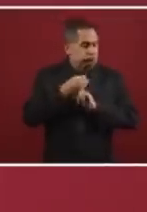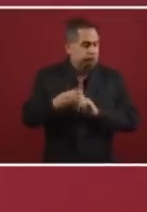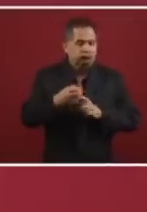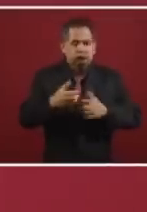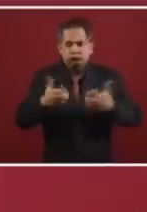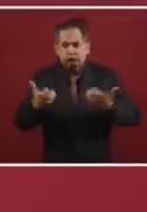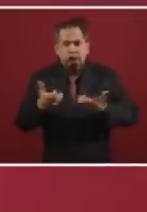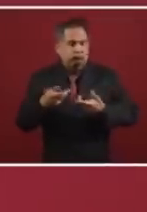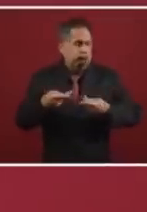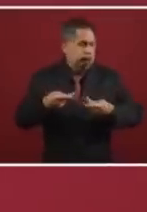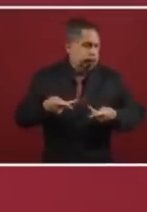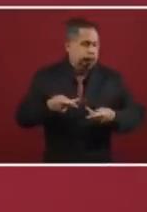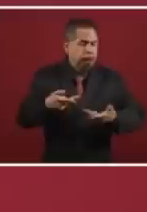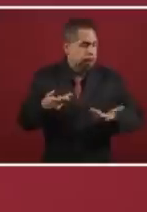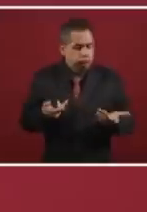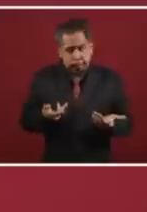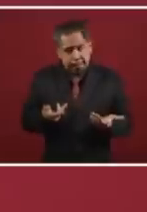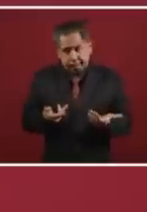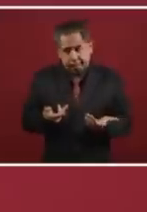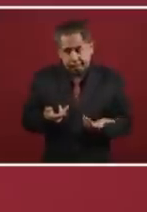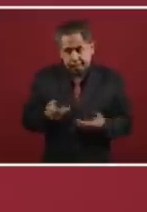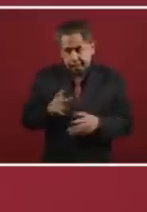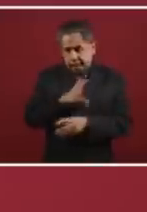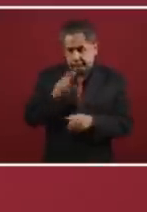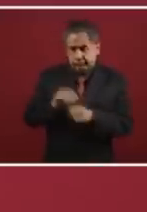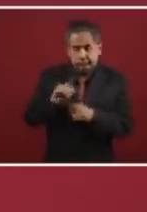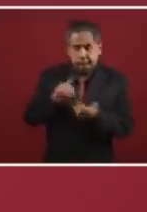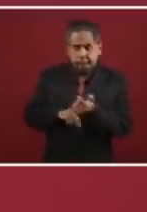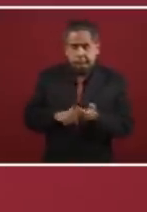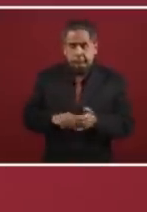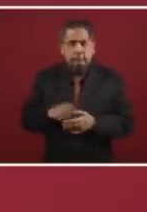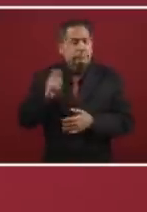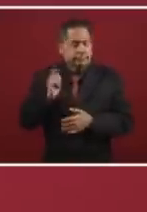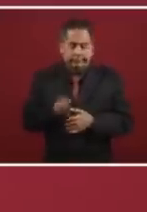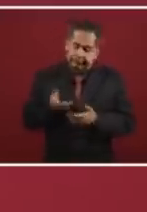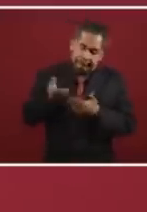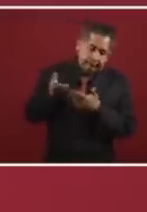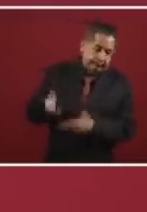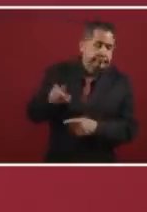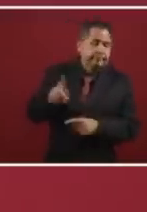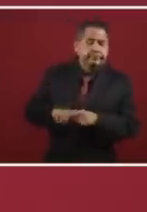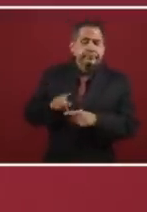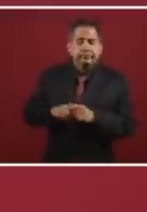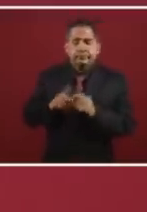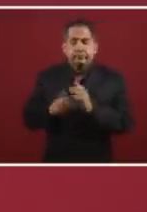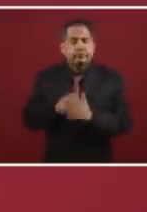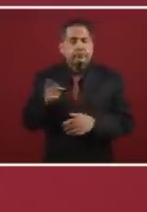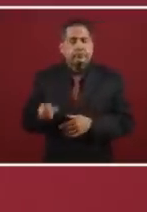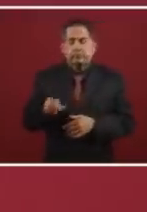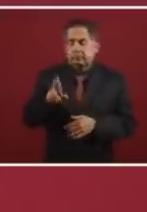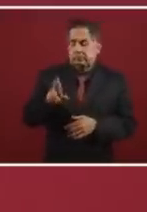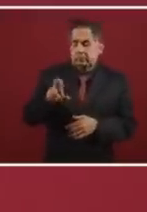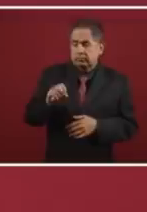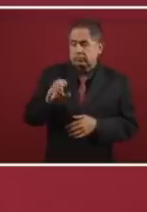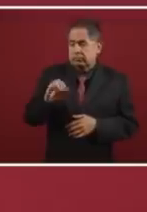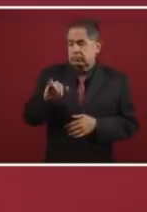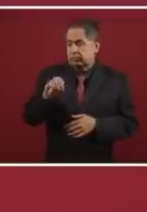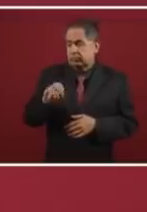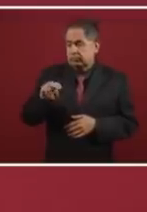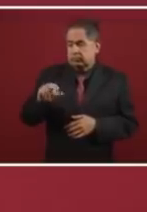d la encargada de la refinación repito es rocío